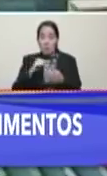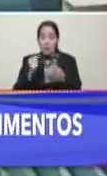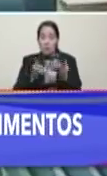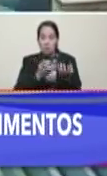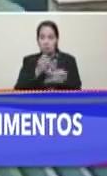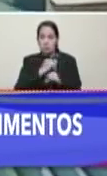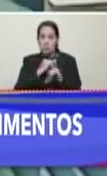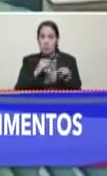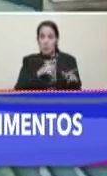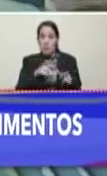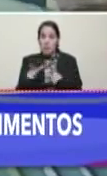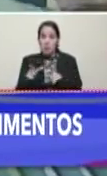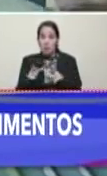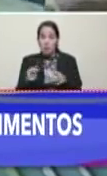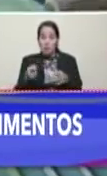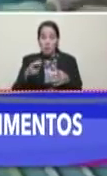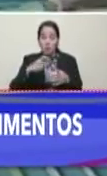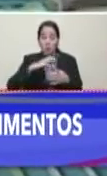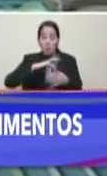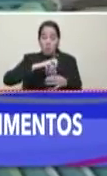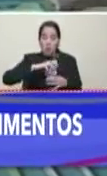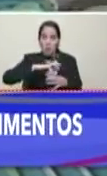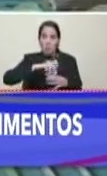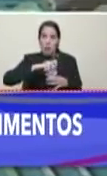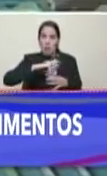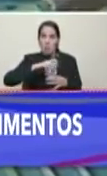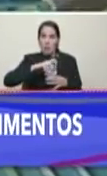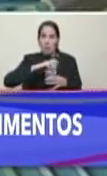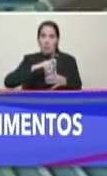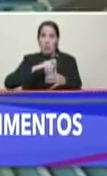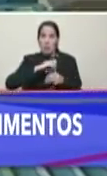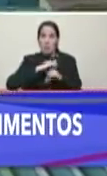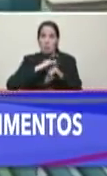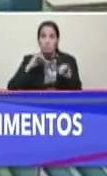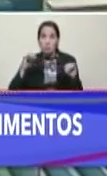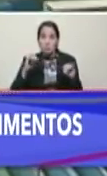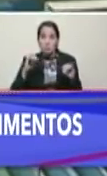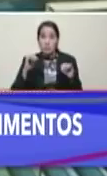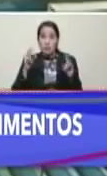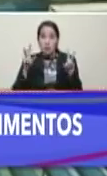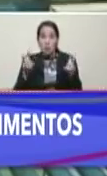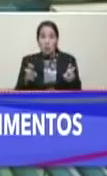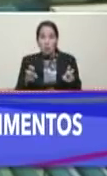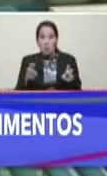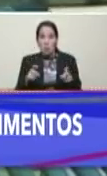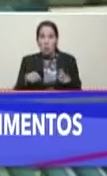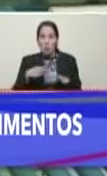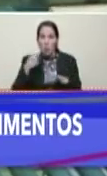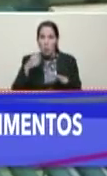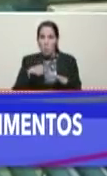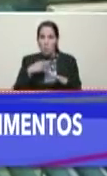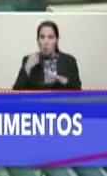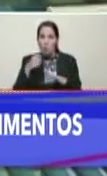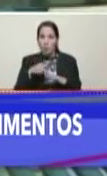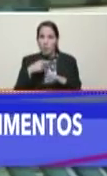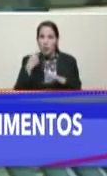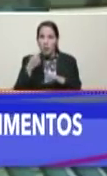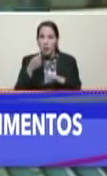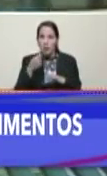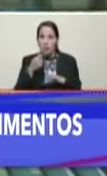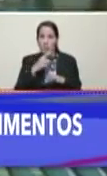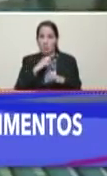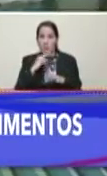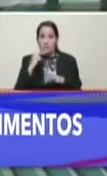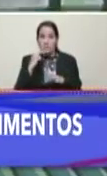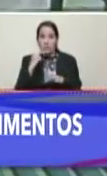y en nuestro momento importante es la inauguración de la línea de compota como se le dice técnicamente colados